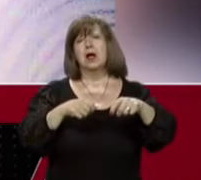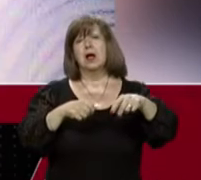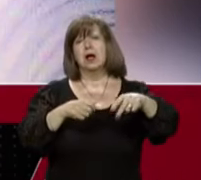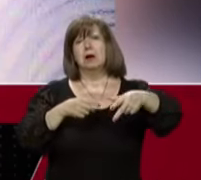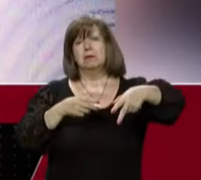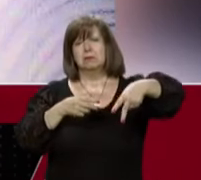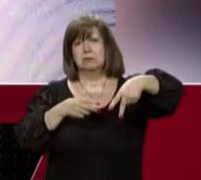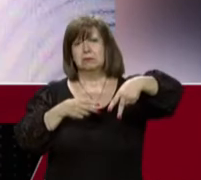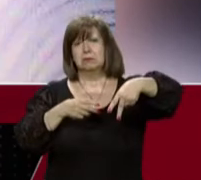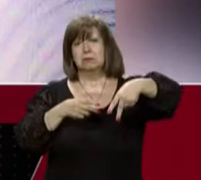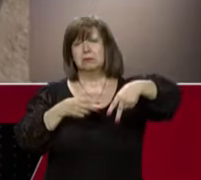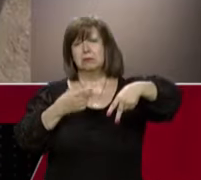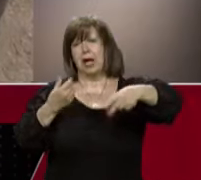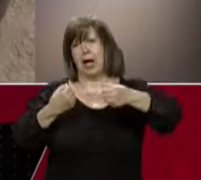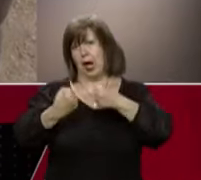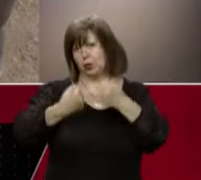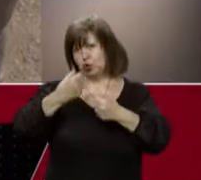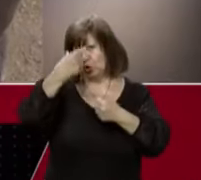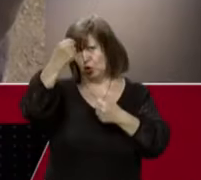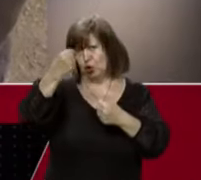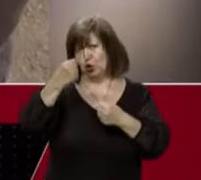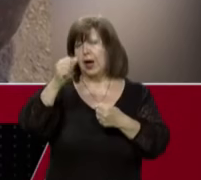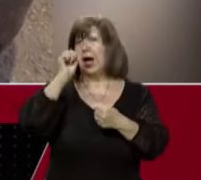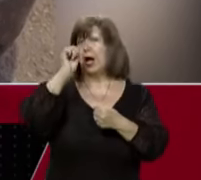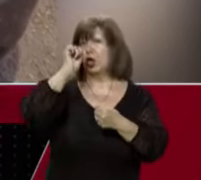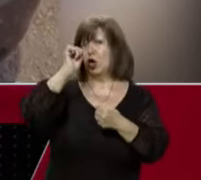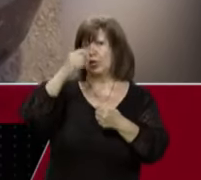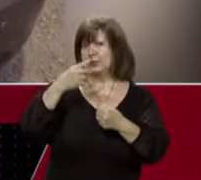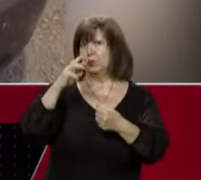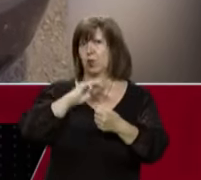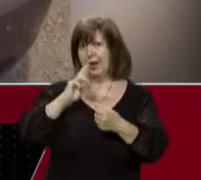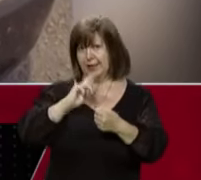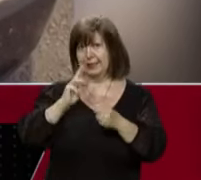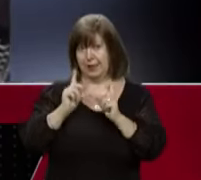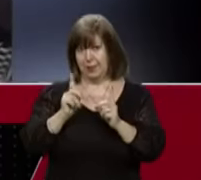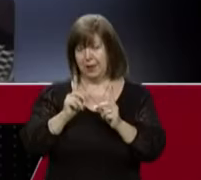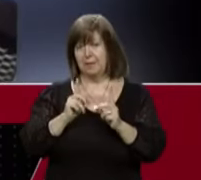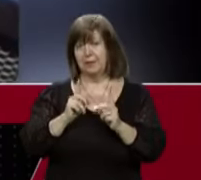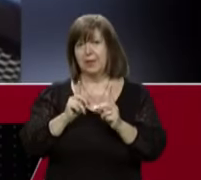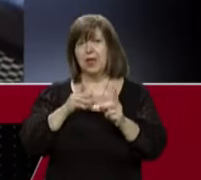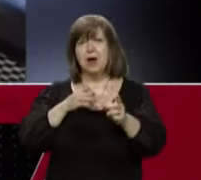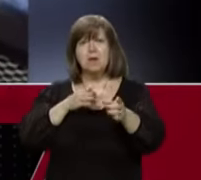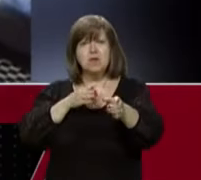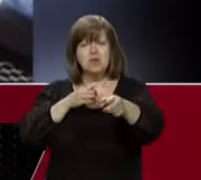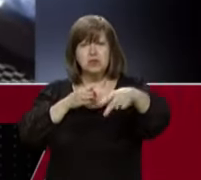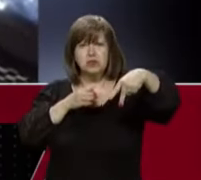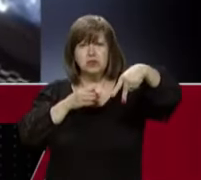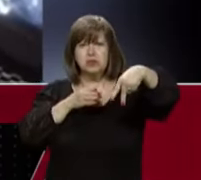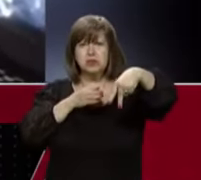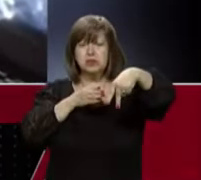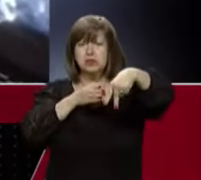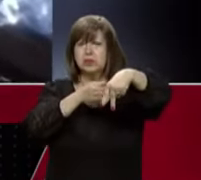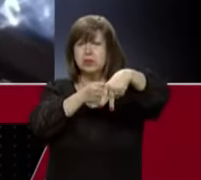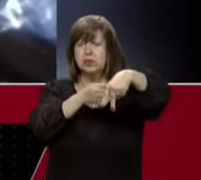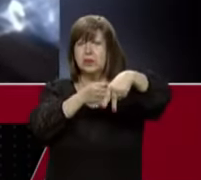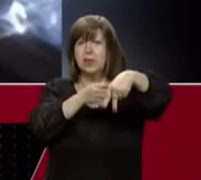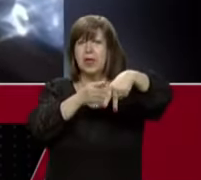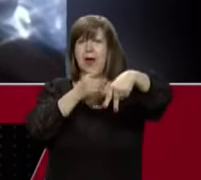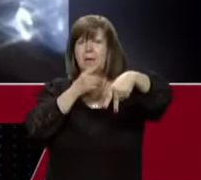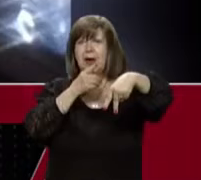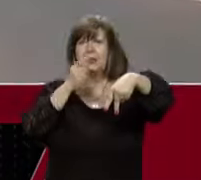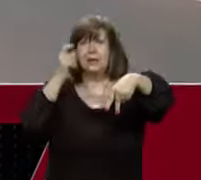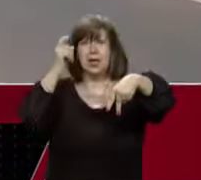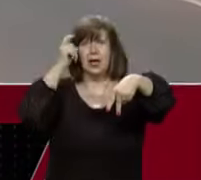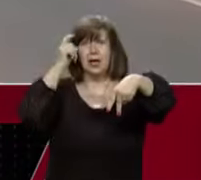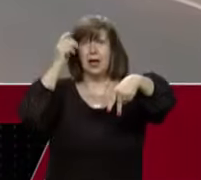caso, hablamos de la conductora alcoholizada, que se dirigía hacia el este. O sea, estamos hablando que desde la